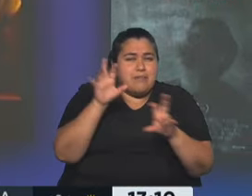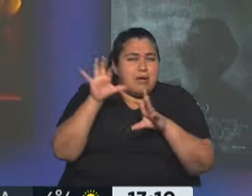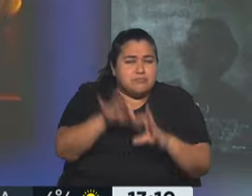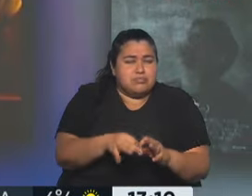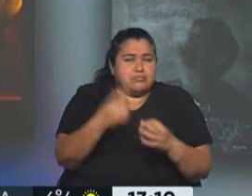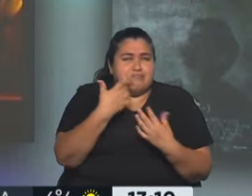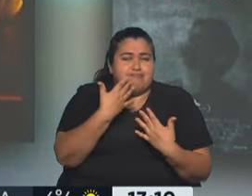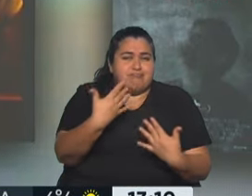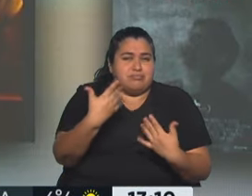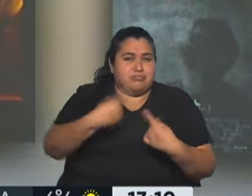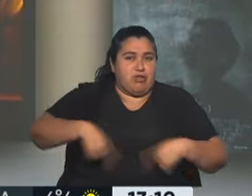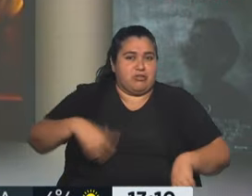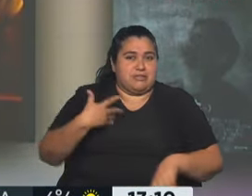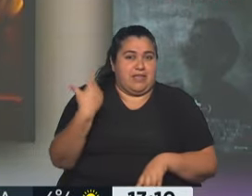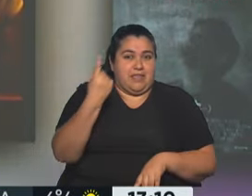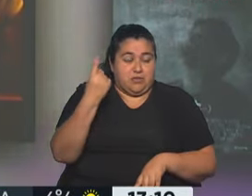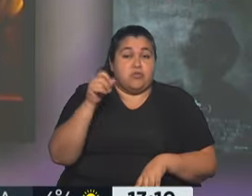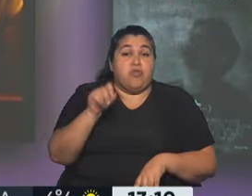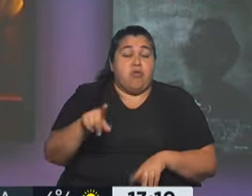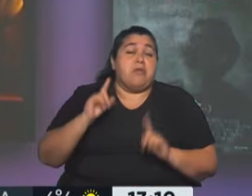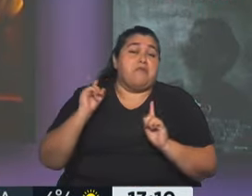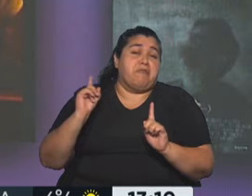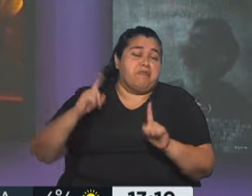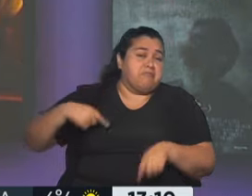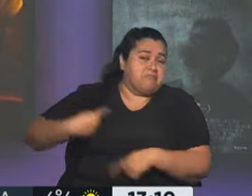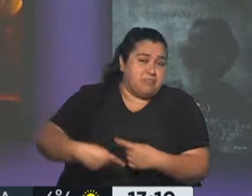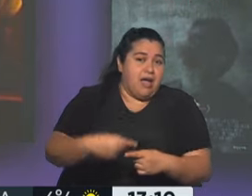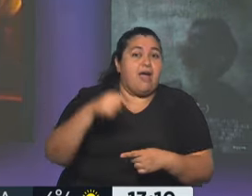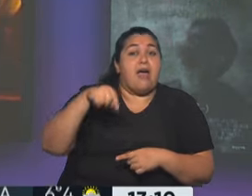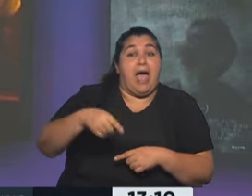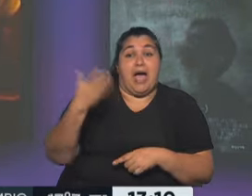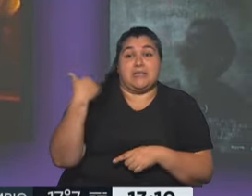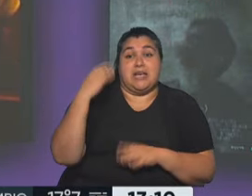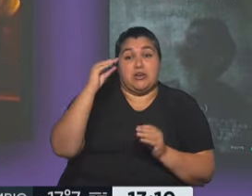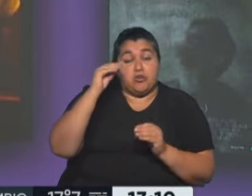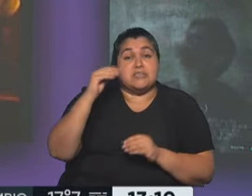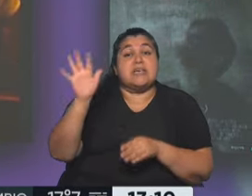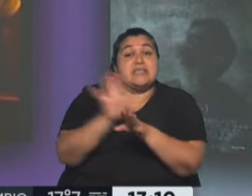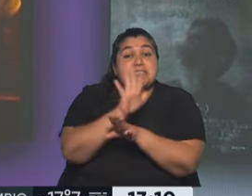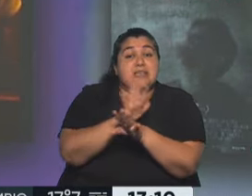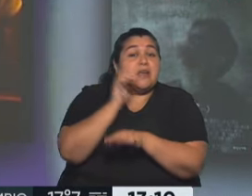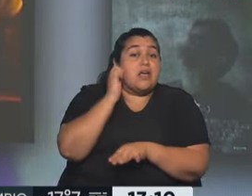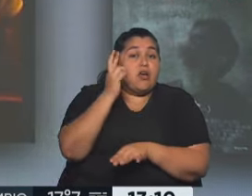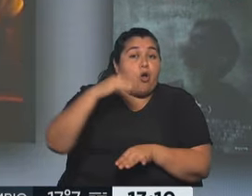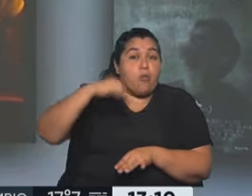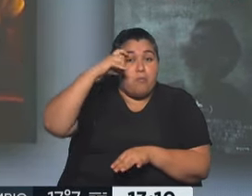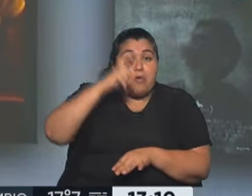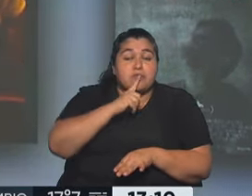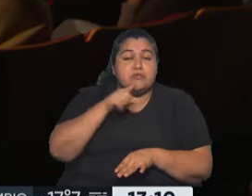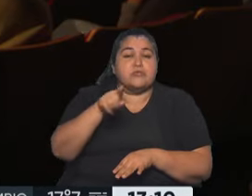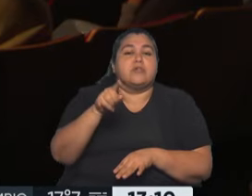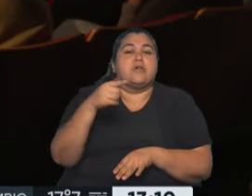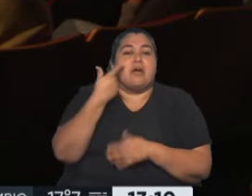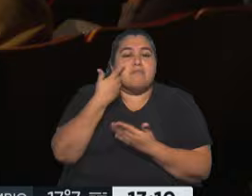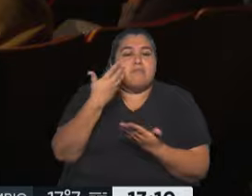estéticas de los nuevos directores se sostuvo en el tiempo y anoche en el Cine Gaumont se presentó Historias Breves 21.